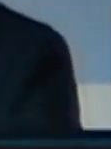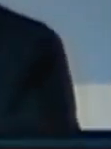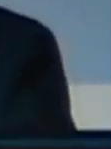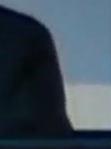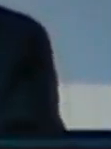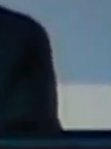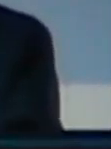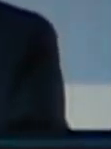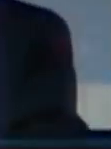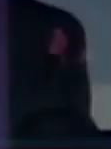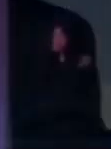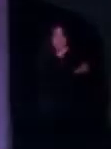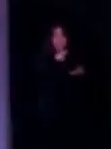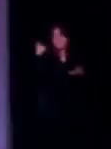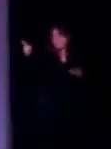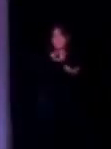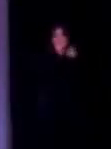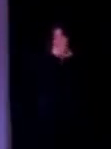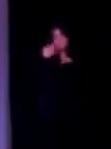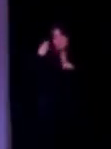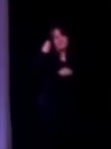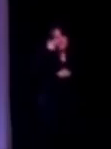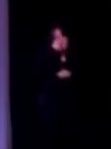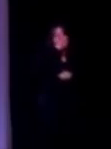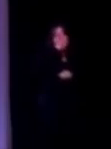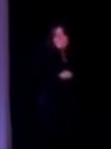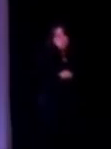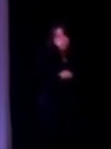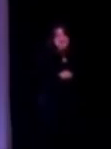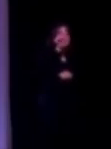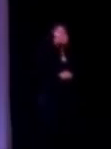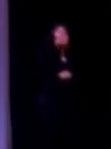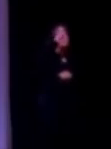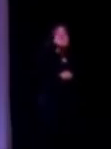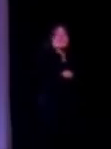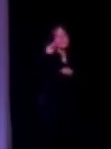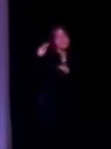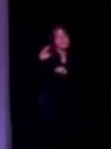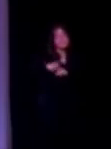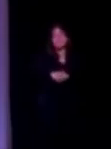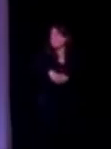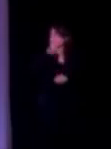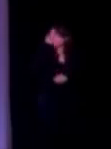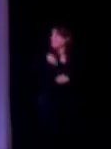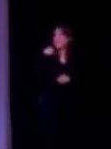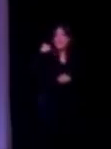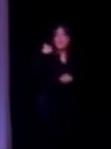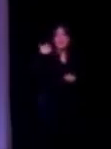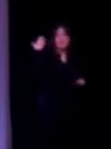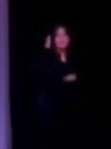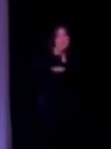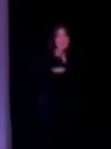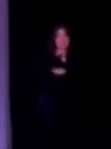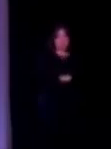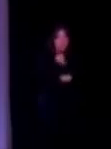Habermas. Y bien, ese planteamiento, como decía, que casa claramente con la ética,